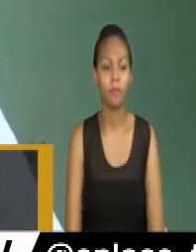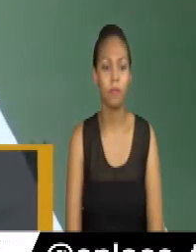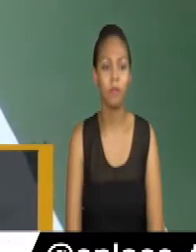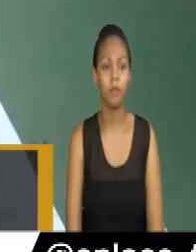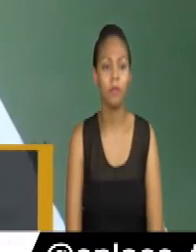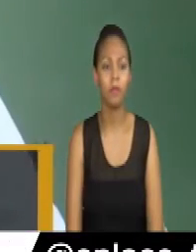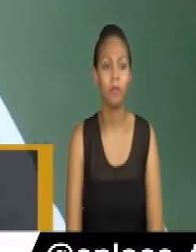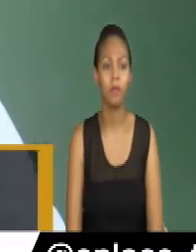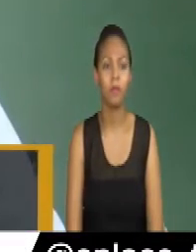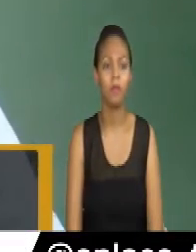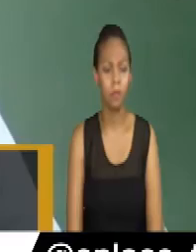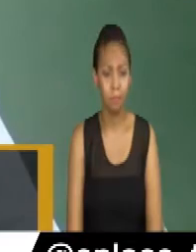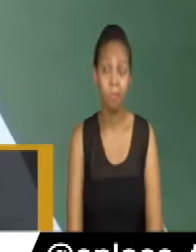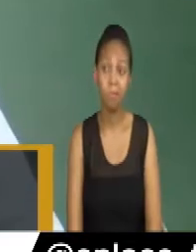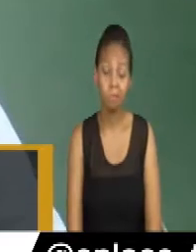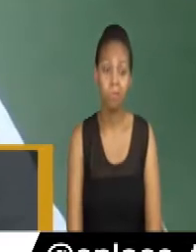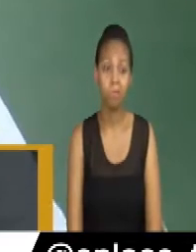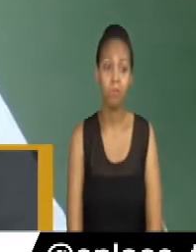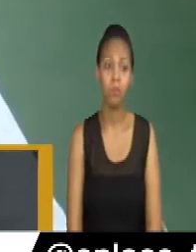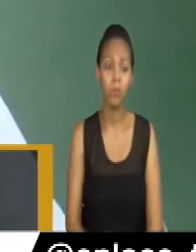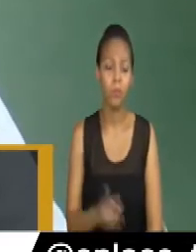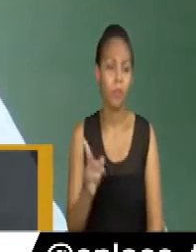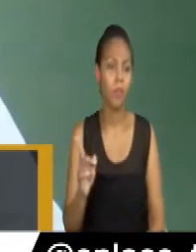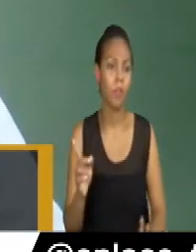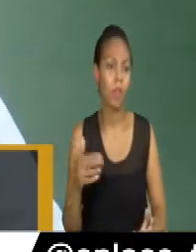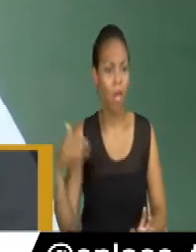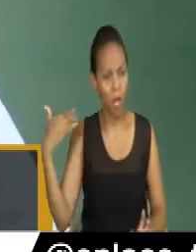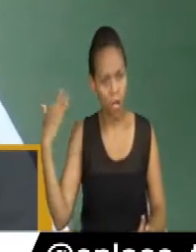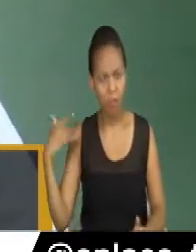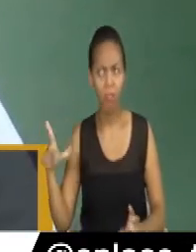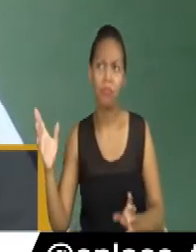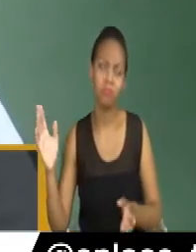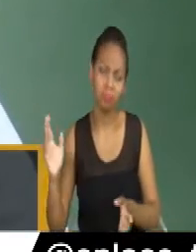acceden violentamente a la empresa. Las veces anteriores se han llevado